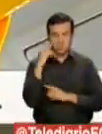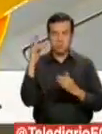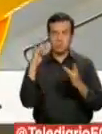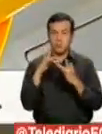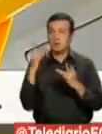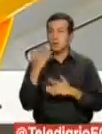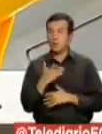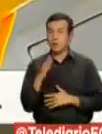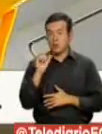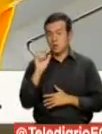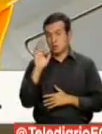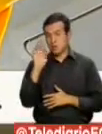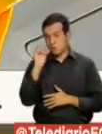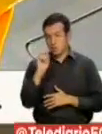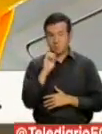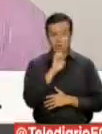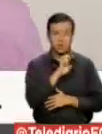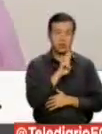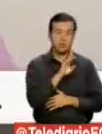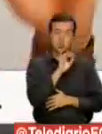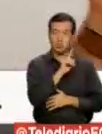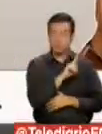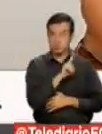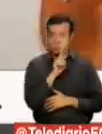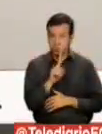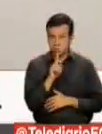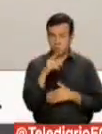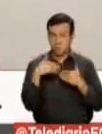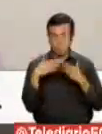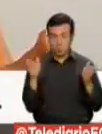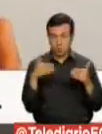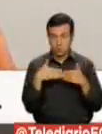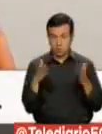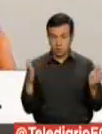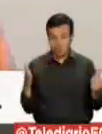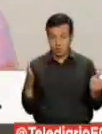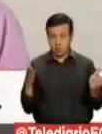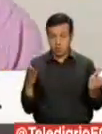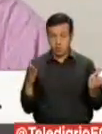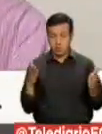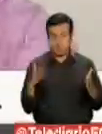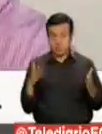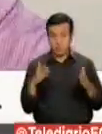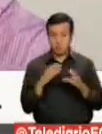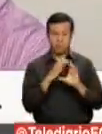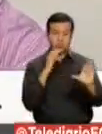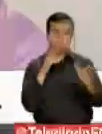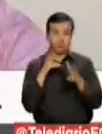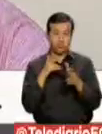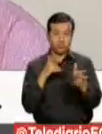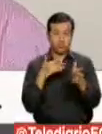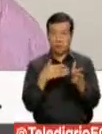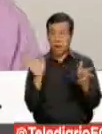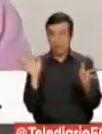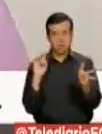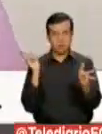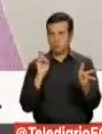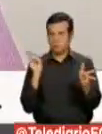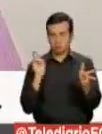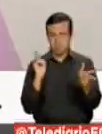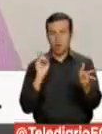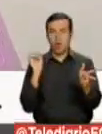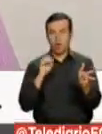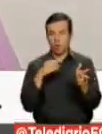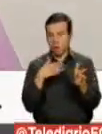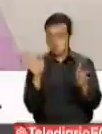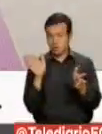de monitoreo de la ATM y el EQ911. Las puertas en este sentido no se abren con el bus en movimiento. O si las puertas